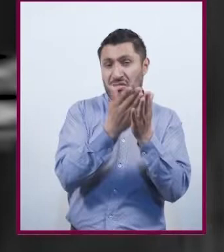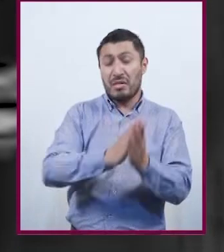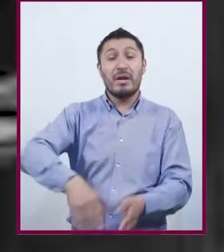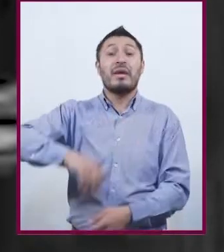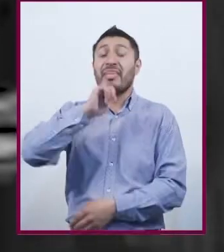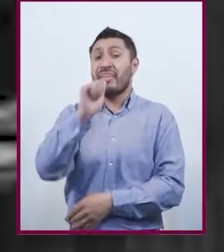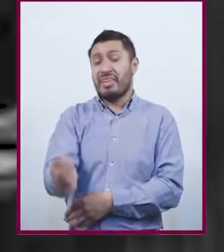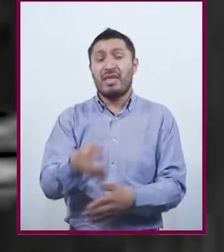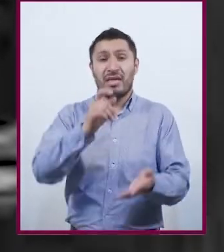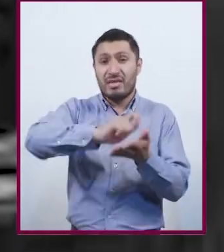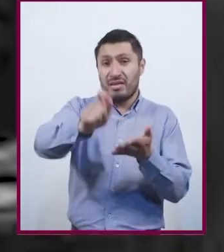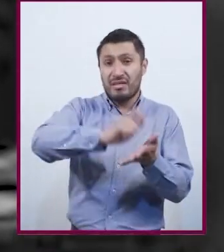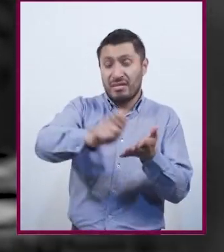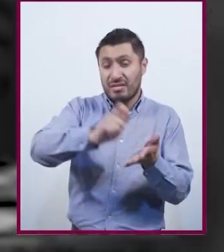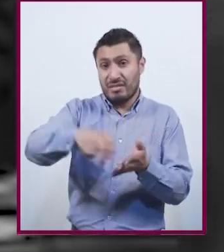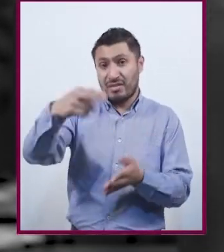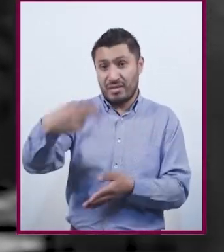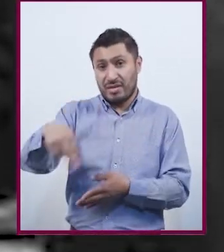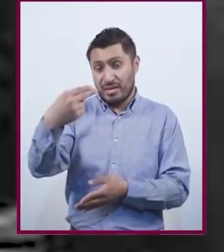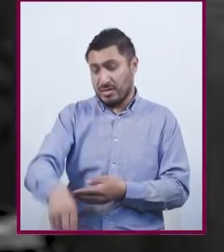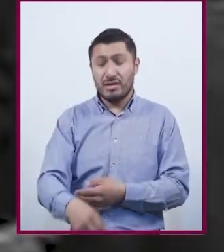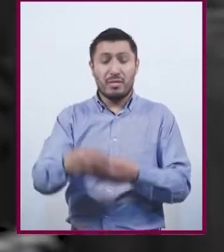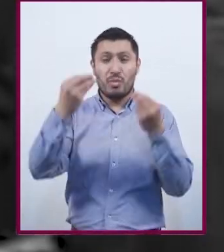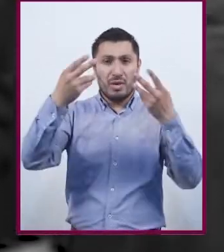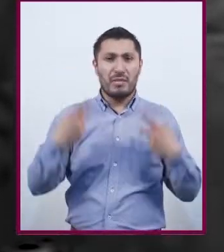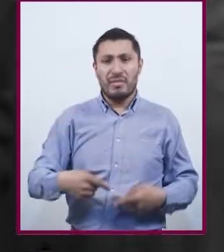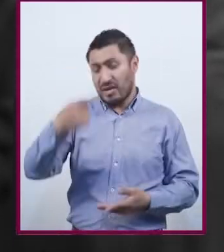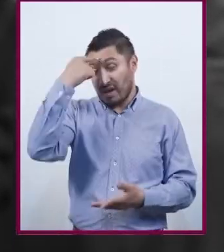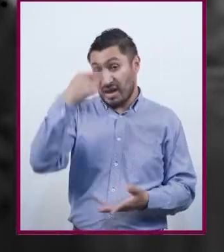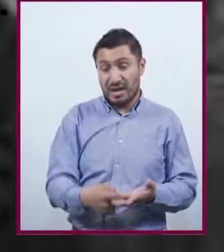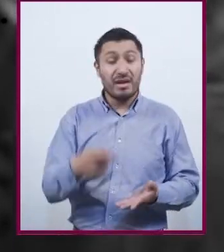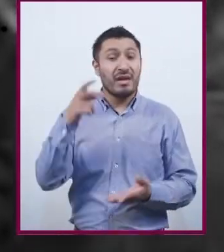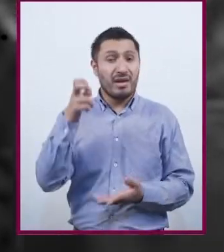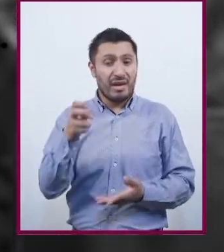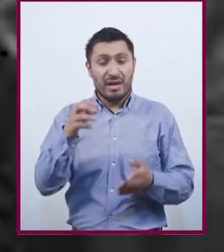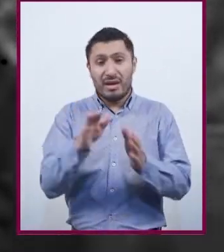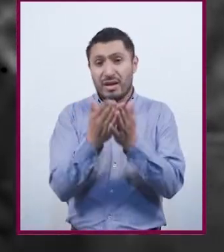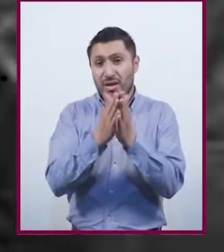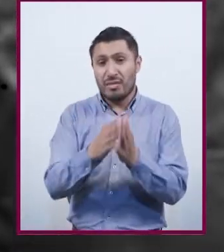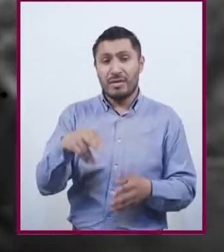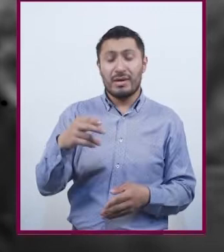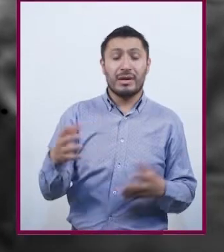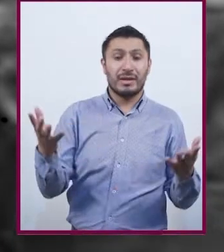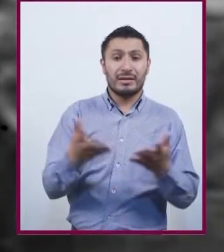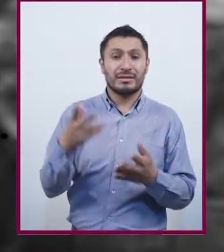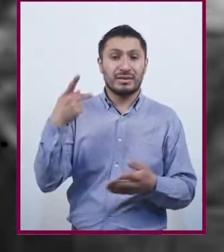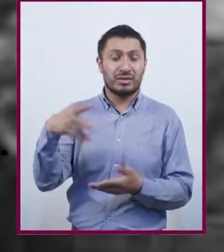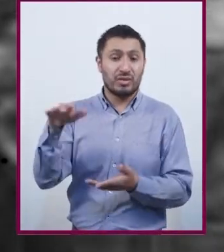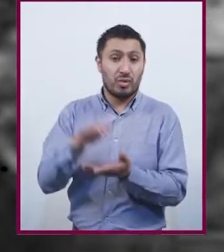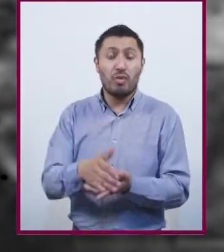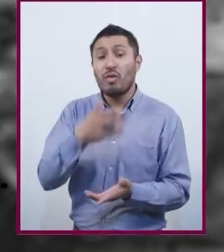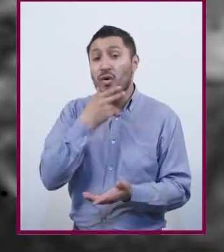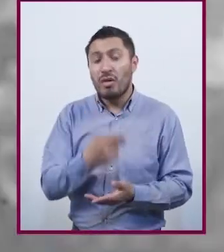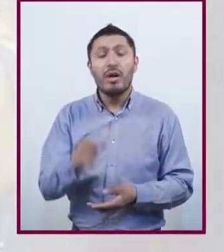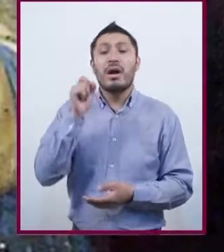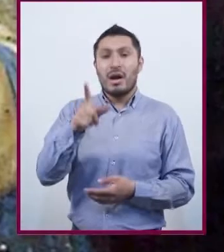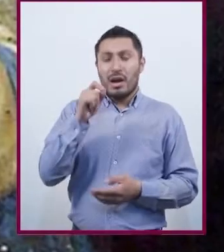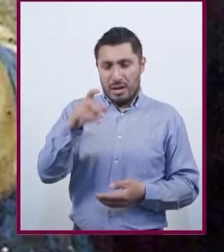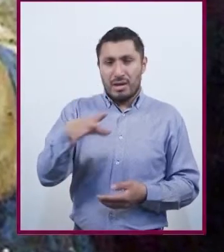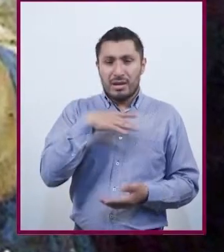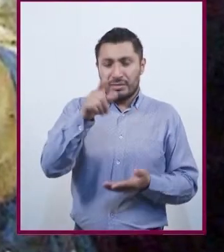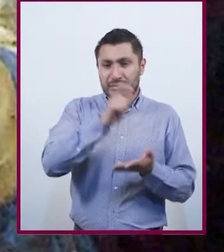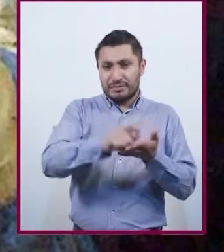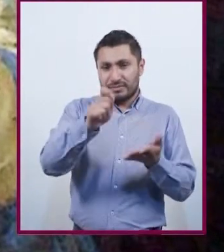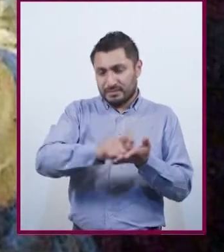publicaran libros, mucho menos que los firmaran con su nombre. Mucha gente creyó, de hecho, que la novela la había escrito su marido,